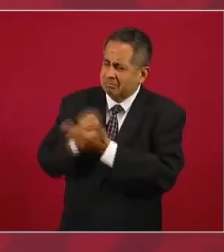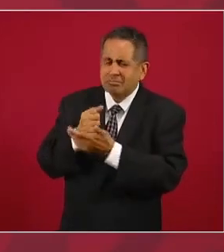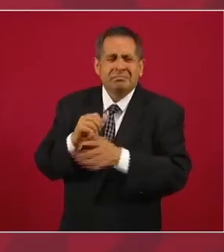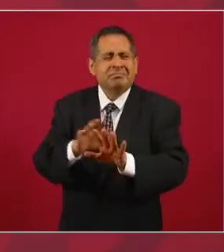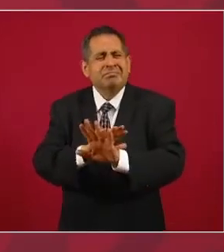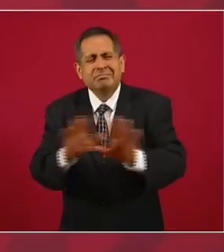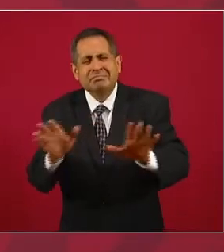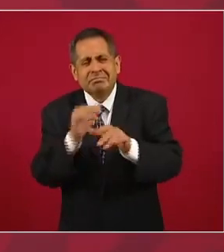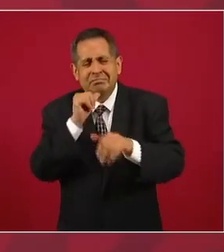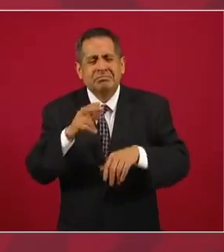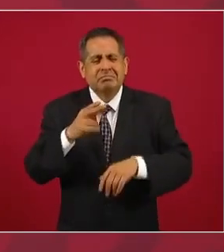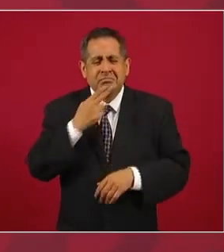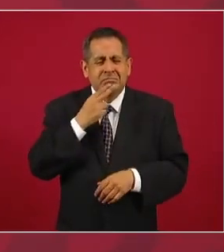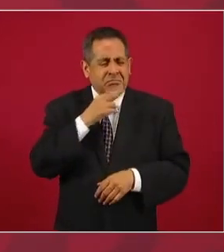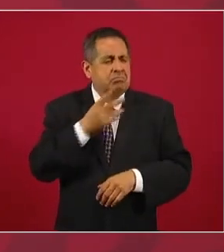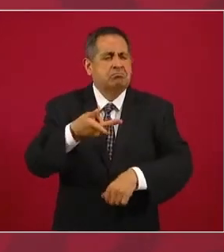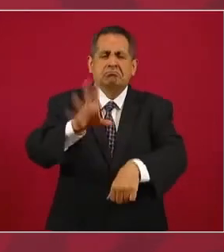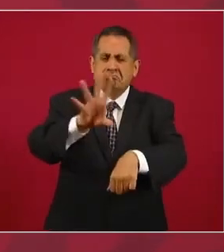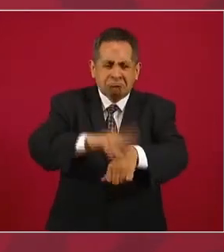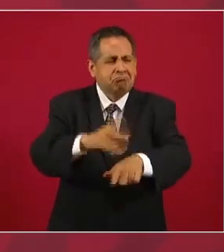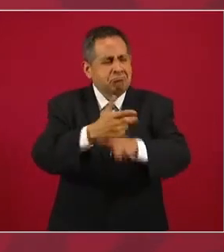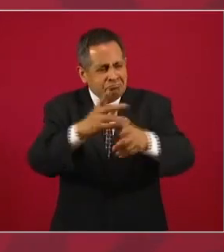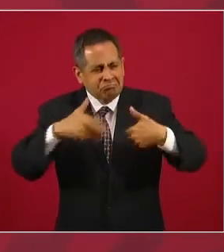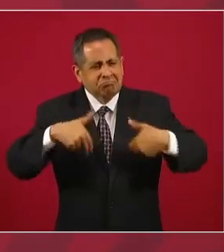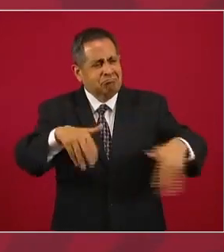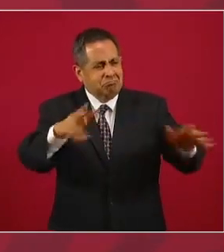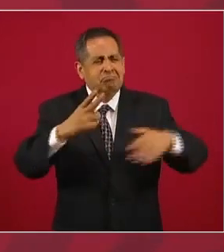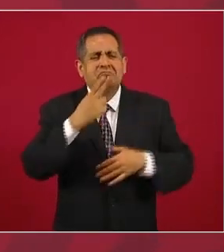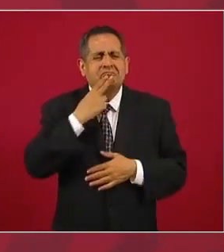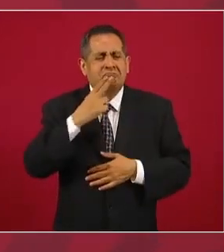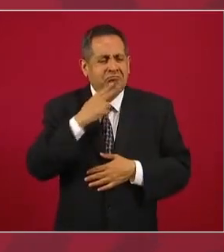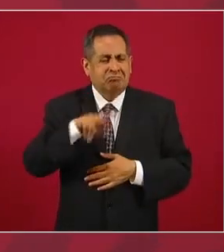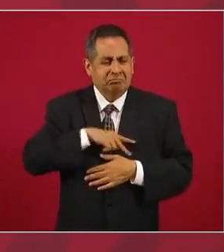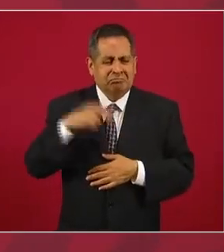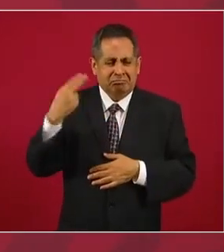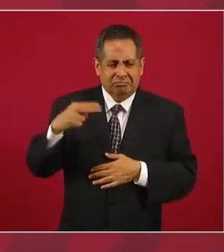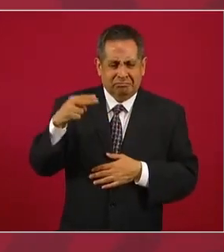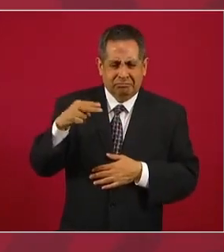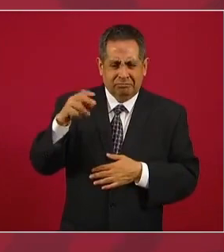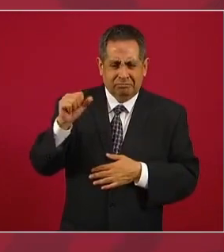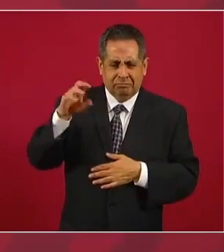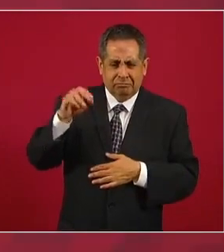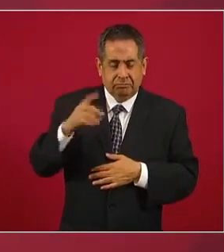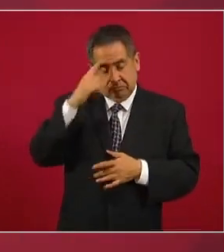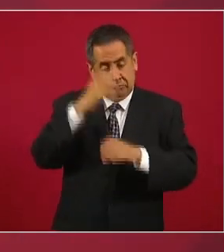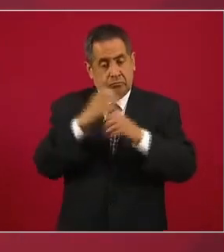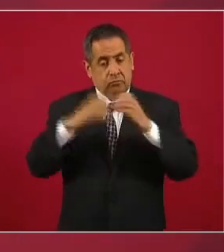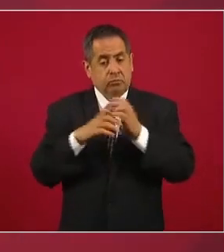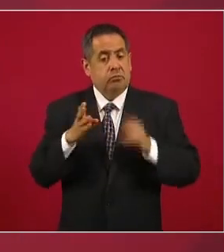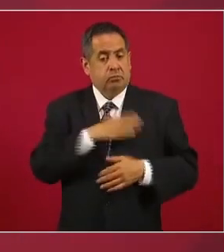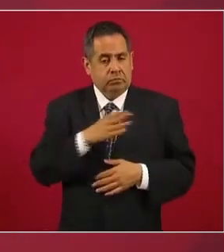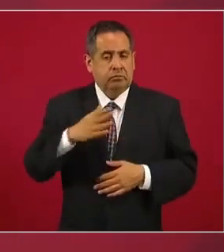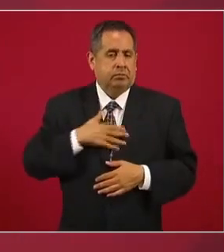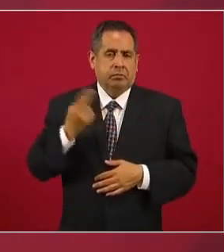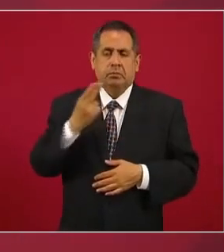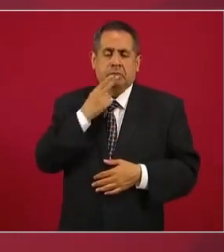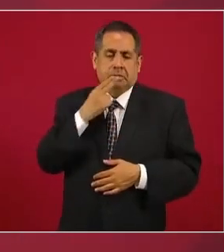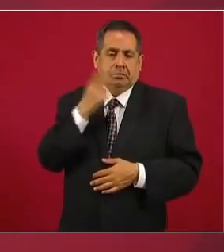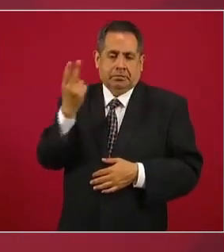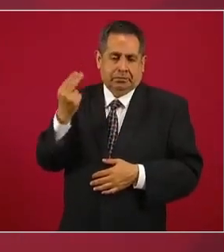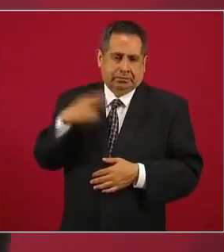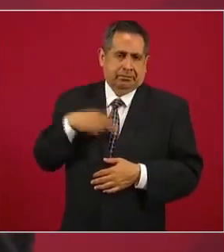sea, pueden utilizar YouTube, autorizo, sí, para hacer cosas buenas. Que utilicen mi nombre. Sí,